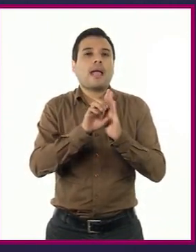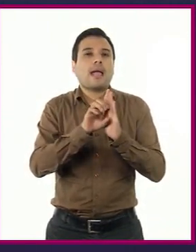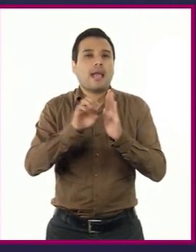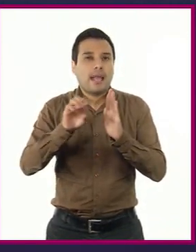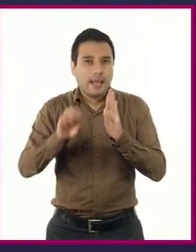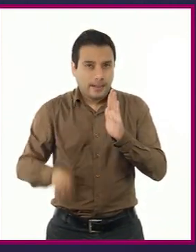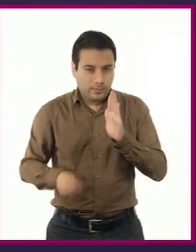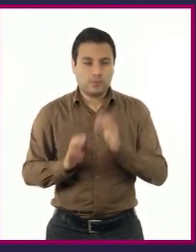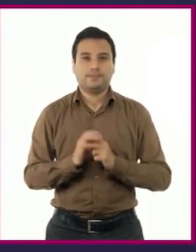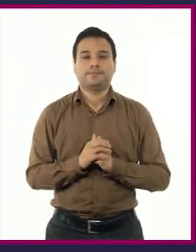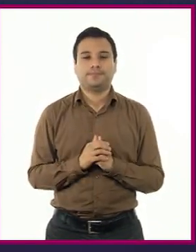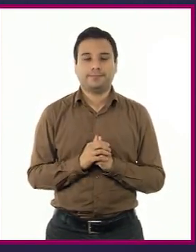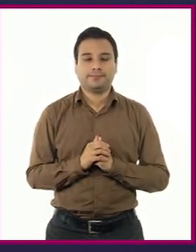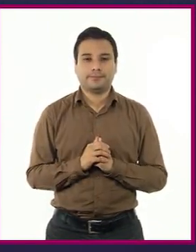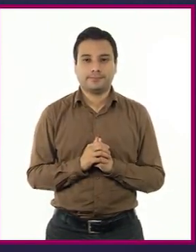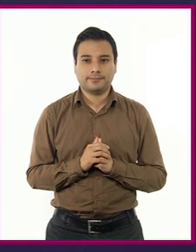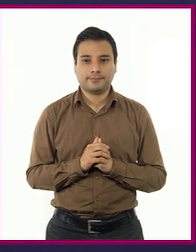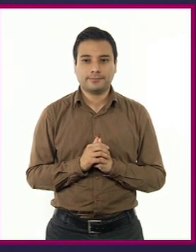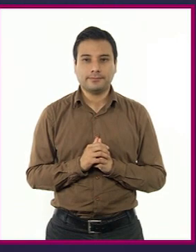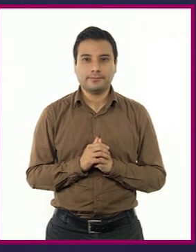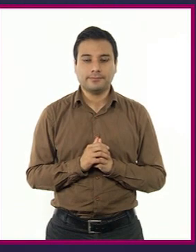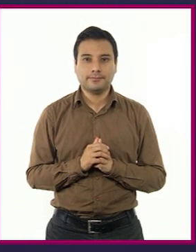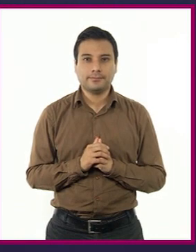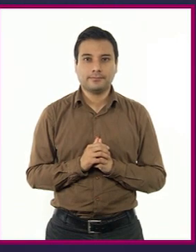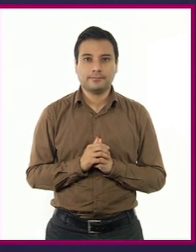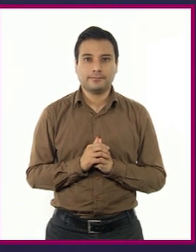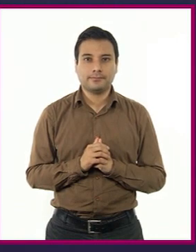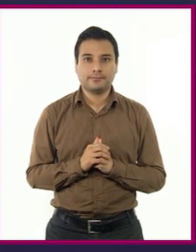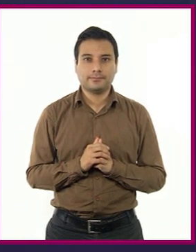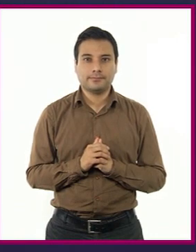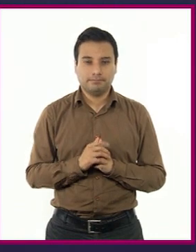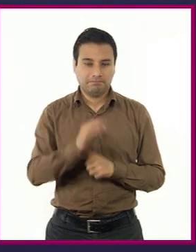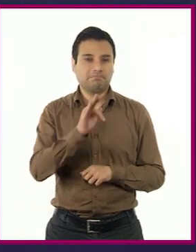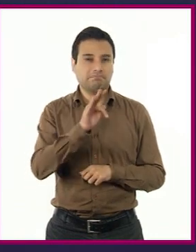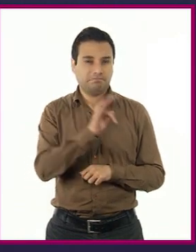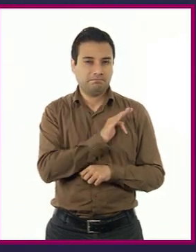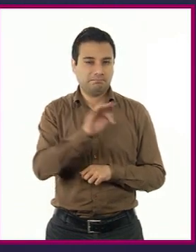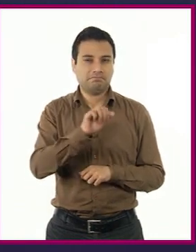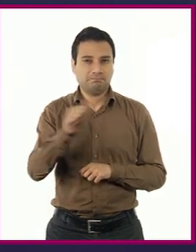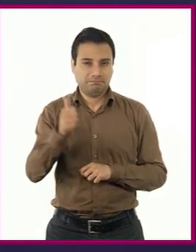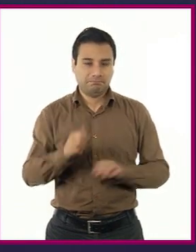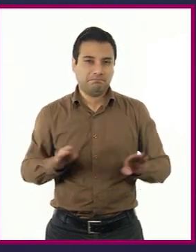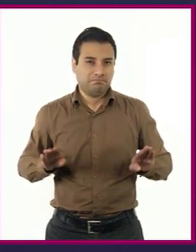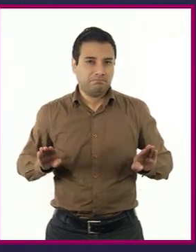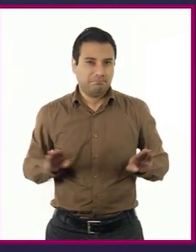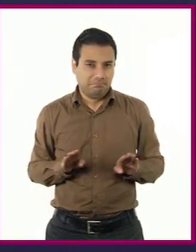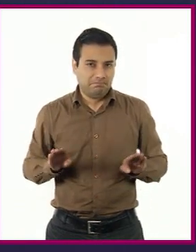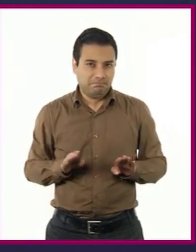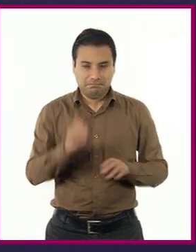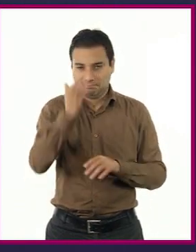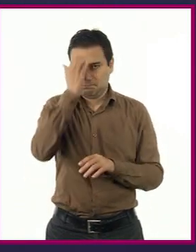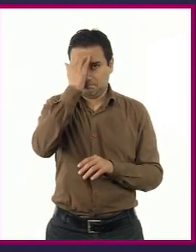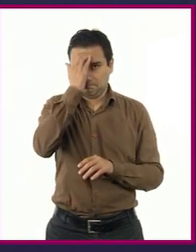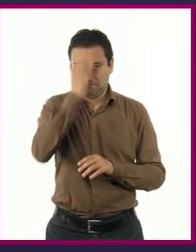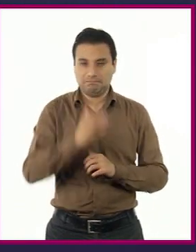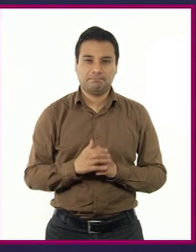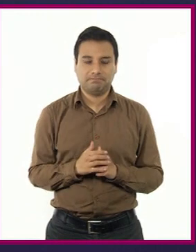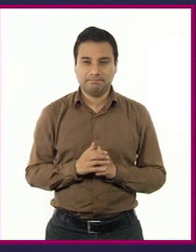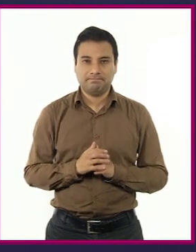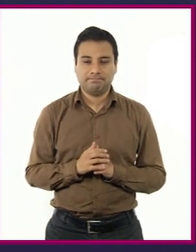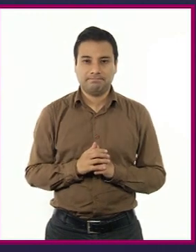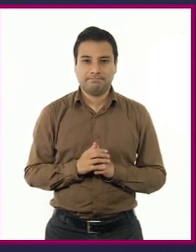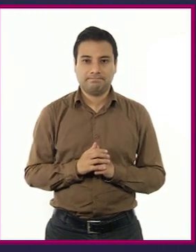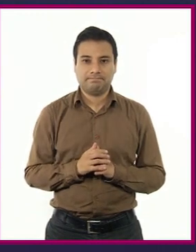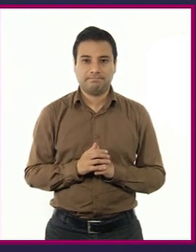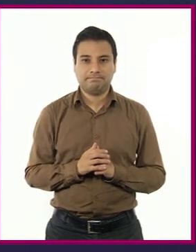va a permitir encontrar y demostrar otra de las propiedades de los paralelogramos. Para afirmar